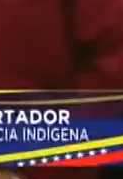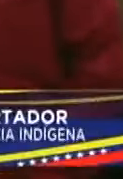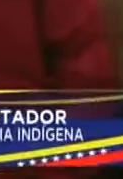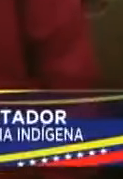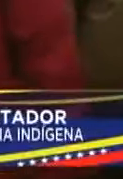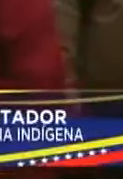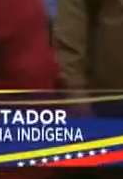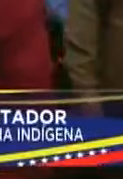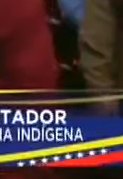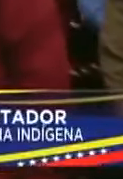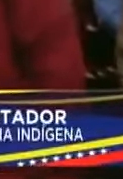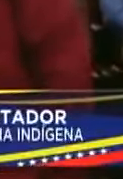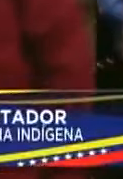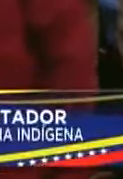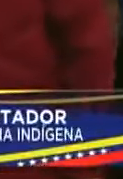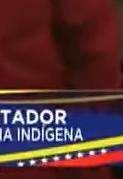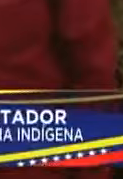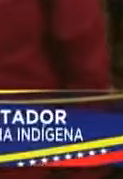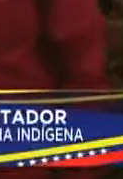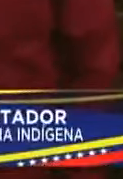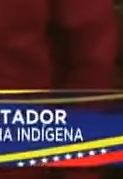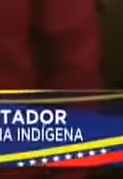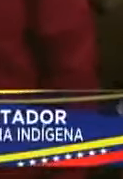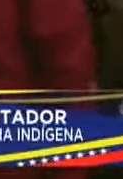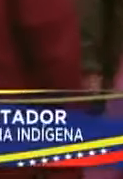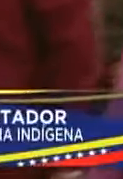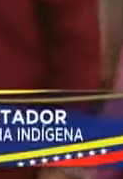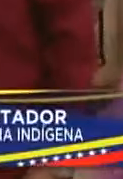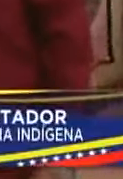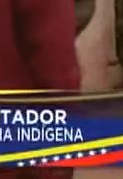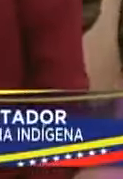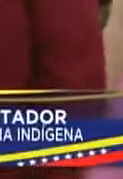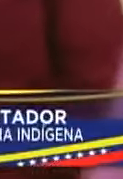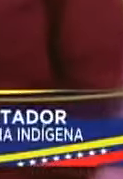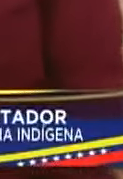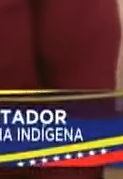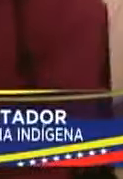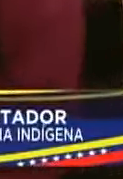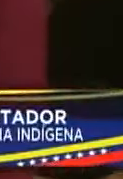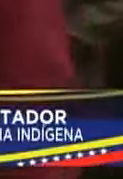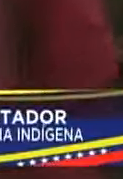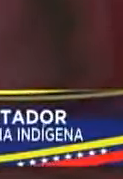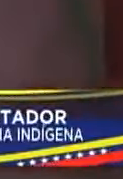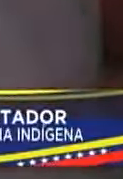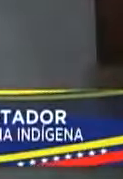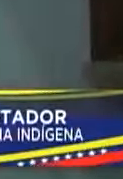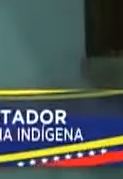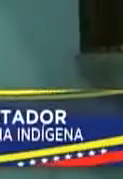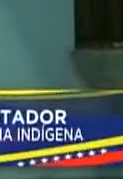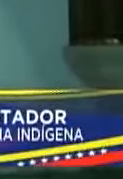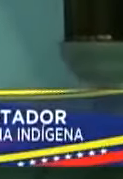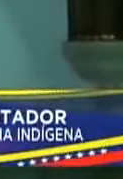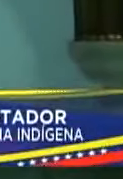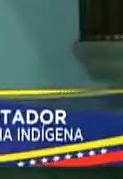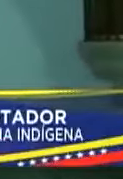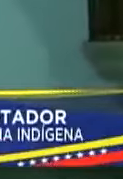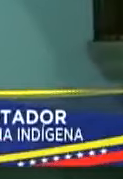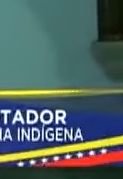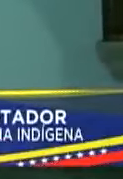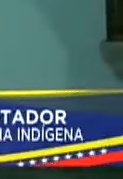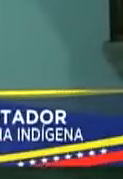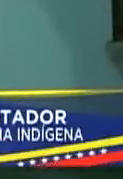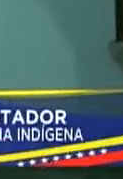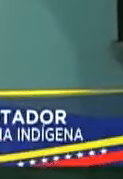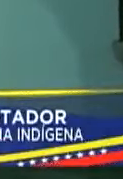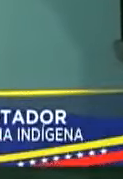este emblemático lugar justamente para lo que será la restauración y que a partir de hoy quedará reinaugurado con la